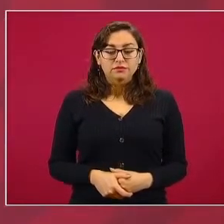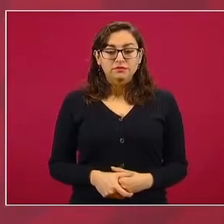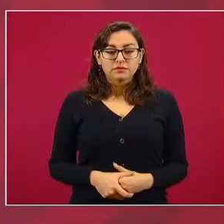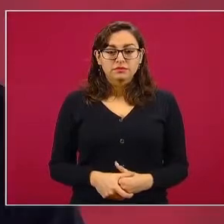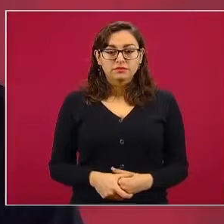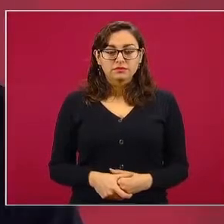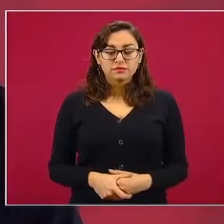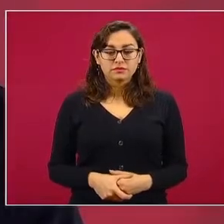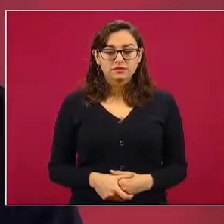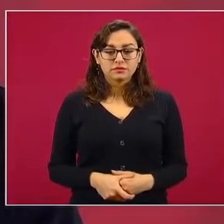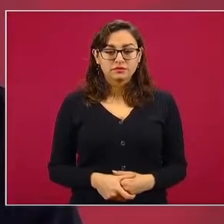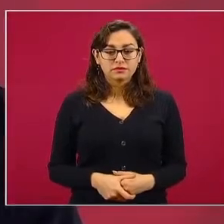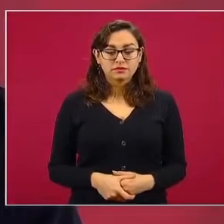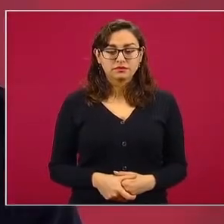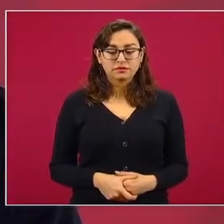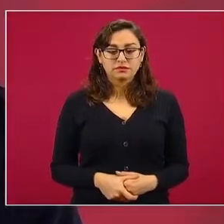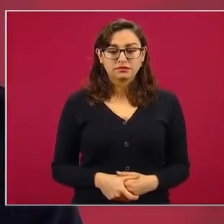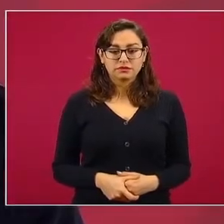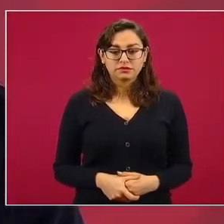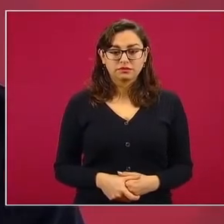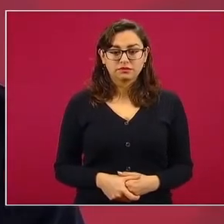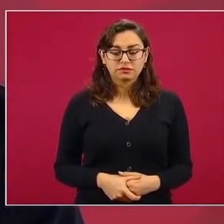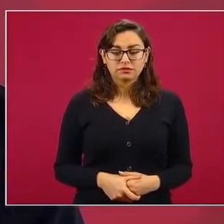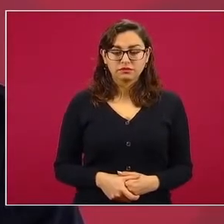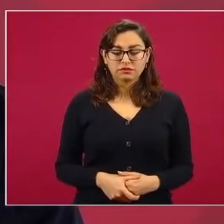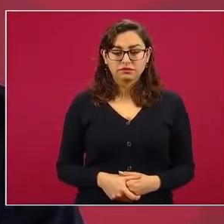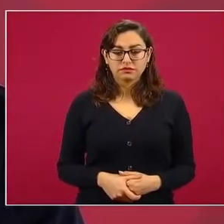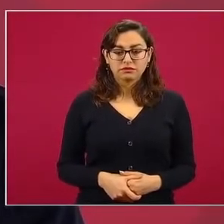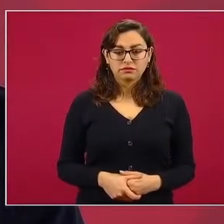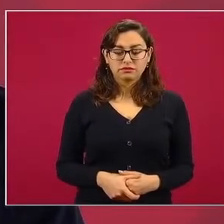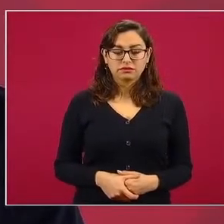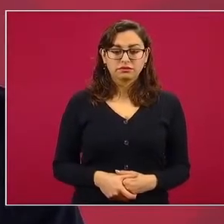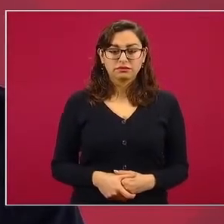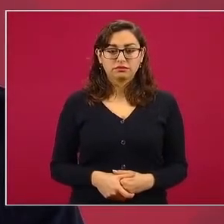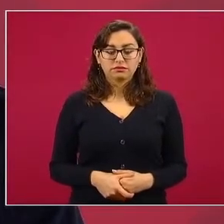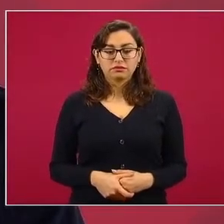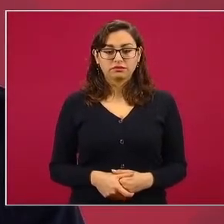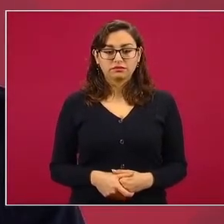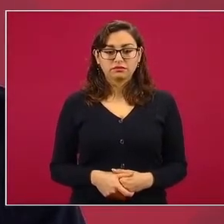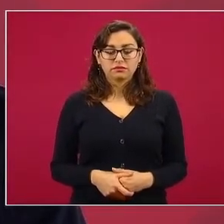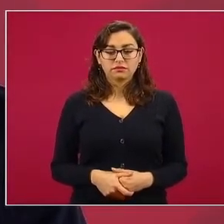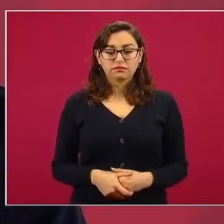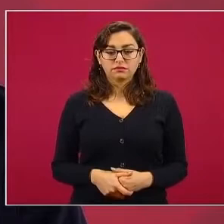es de los países de América